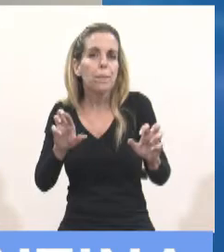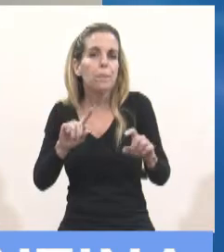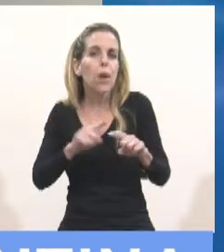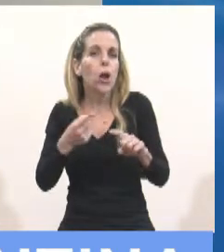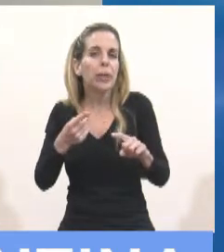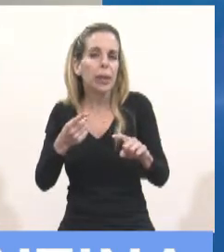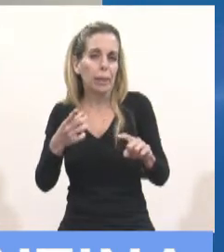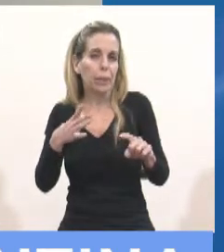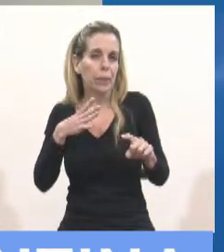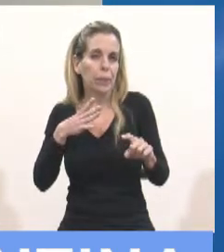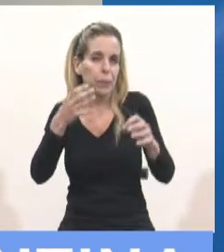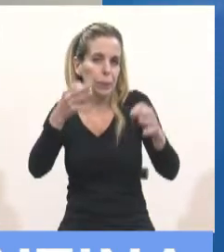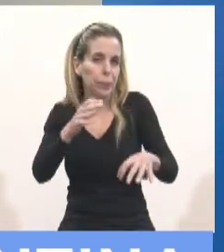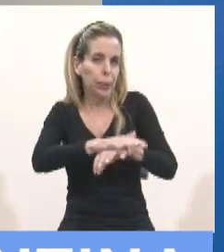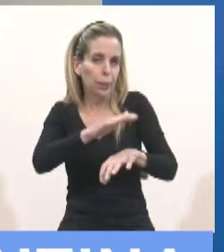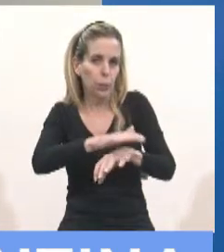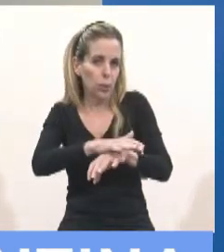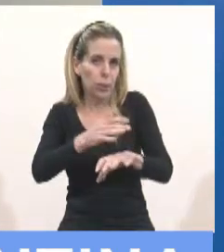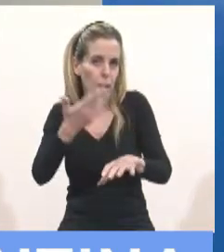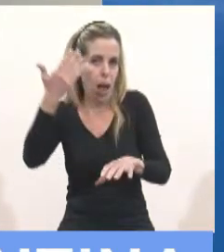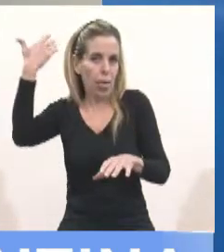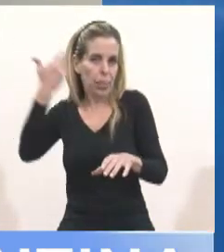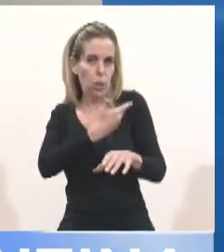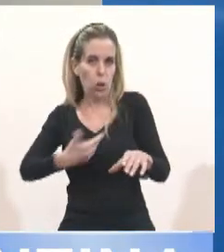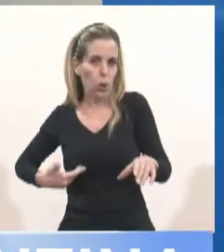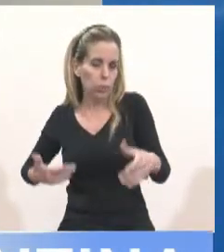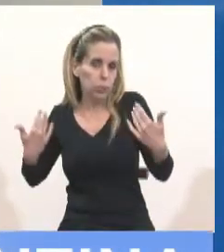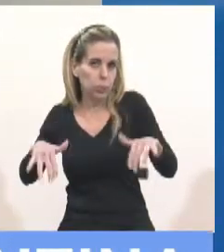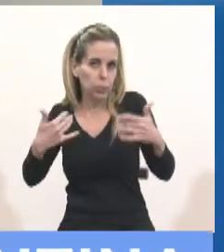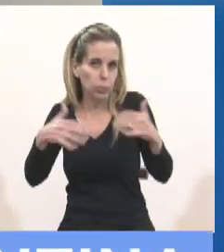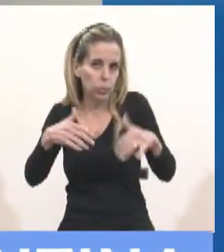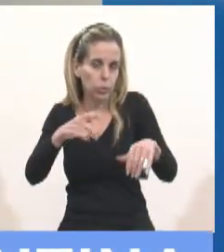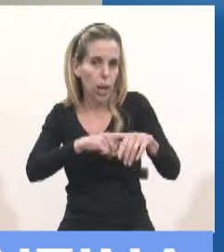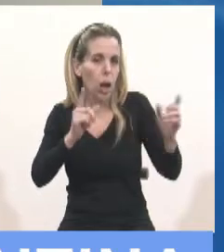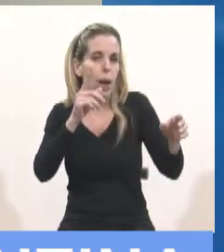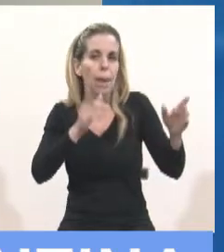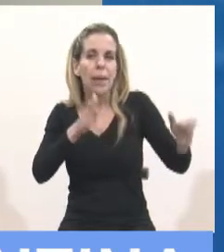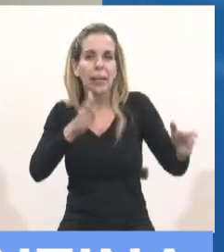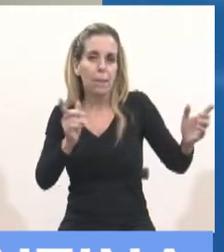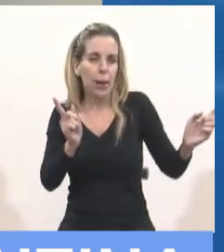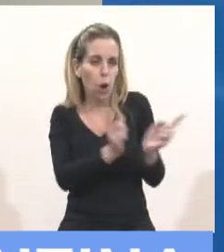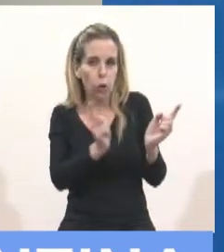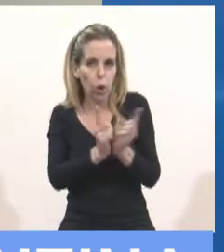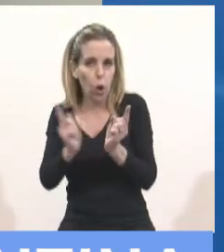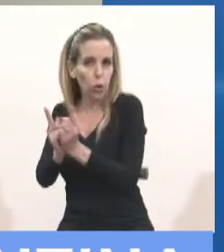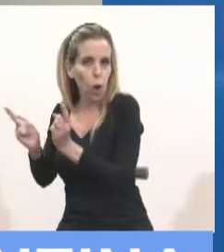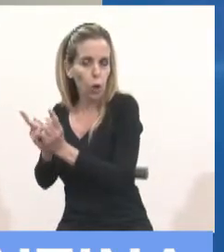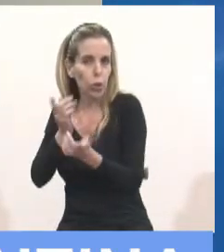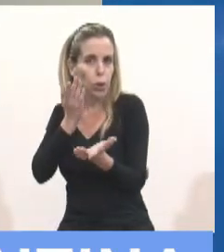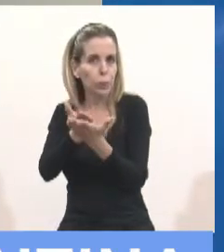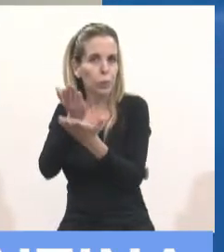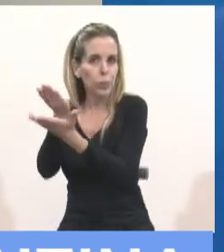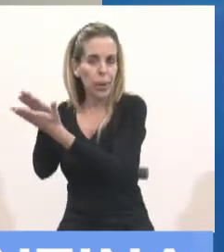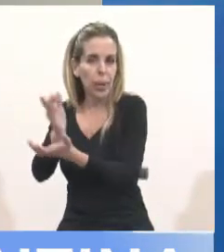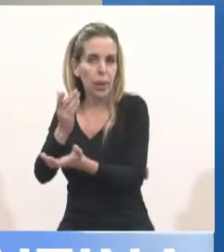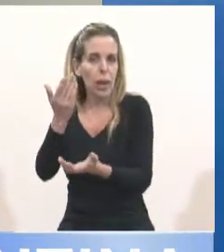llevó adelante el gobierno de Perú, en cifras enormes, en periodos cortos, con tasas imposibles de